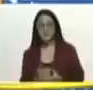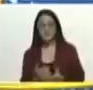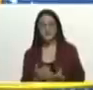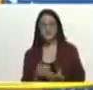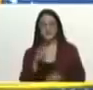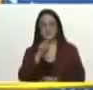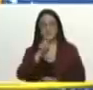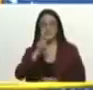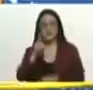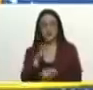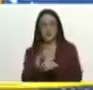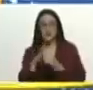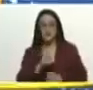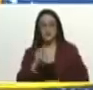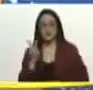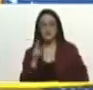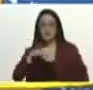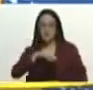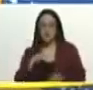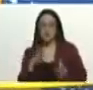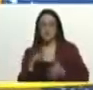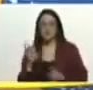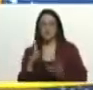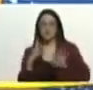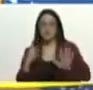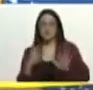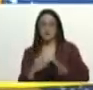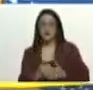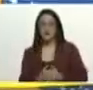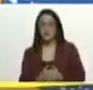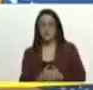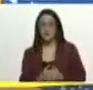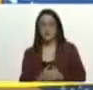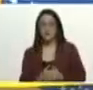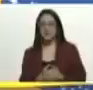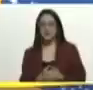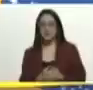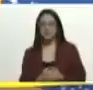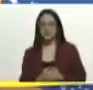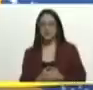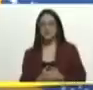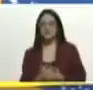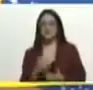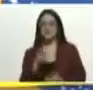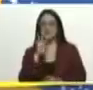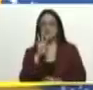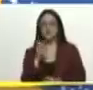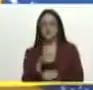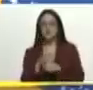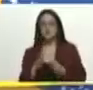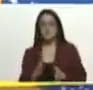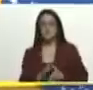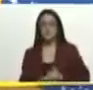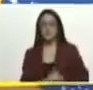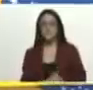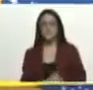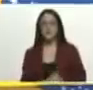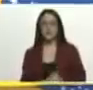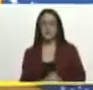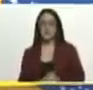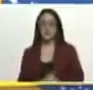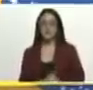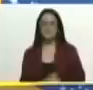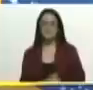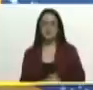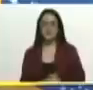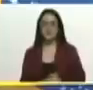gobernaciones en Venezuela, nosotros ganamos 19. La oposición tiene 4 gobernadores. Puedo decir 4